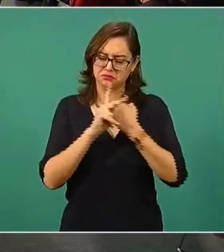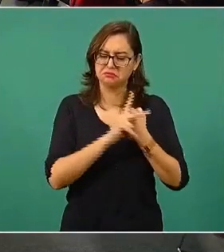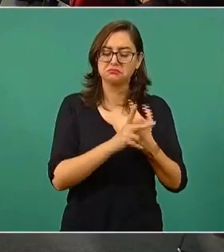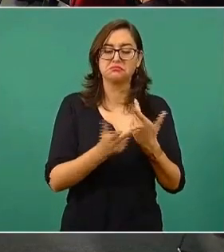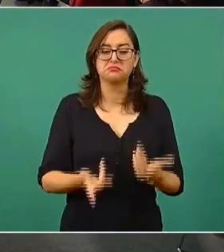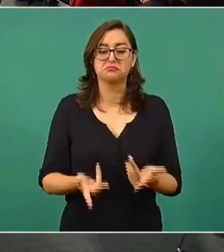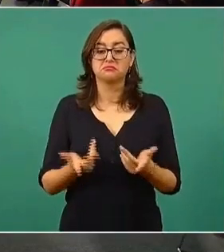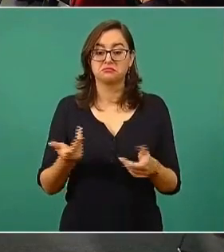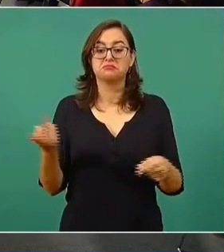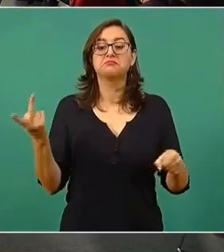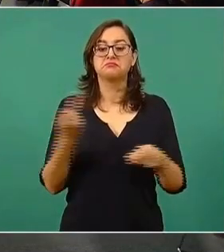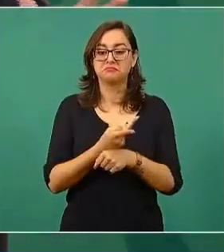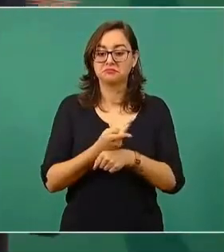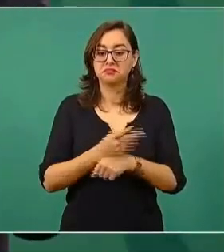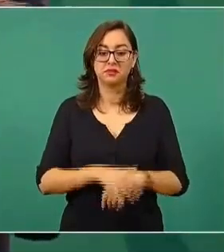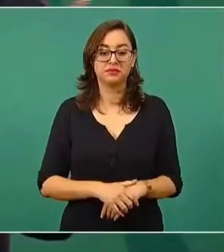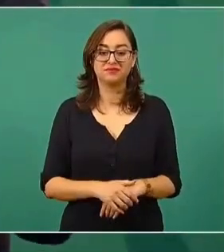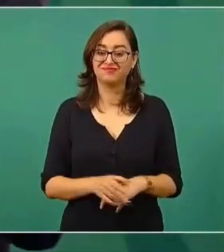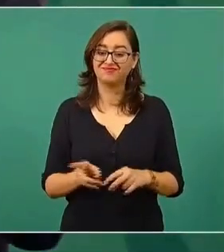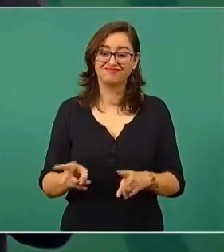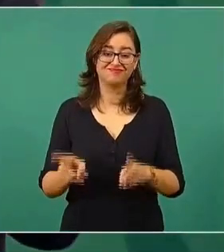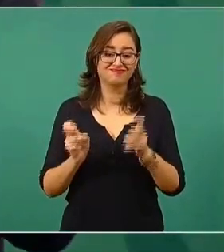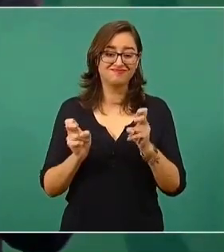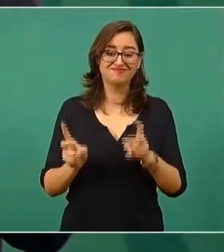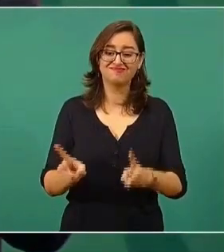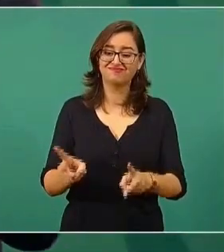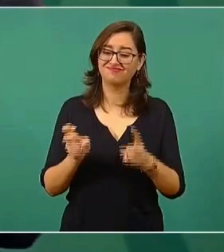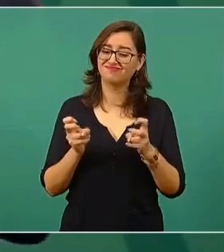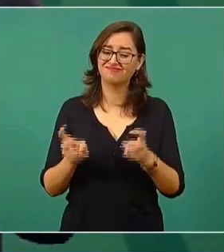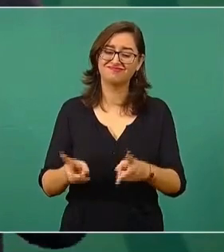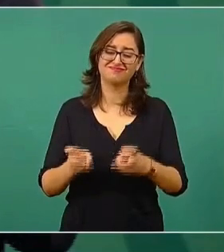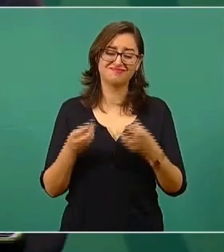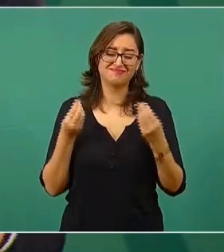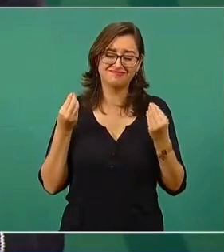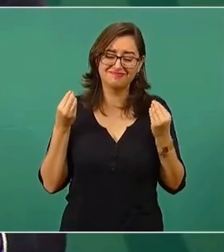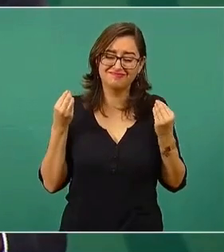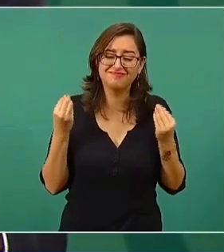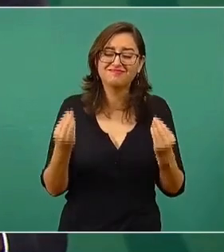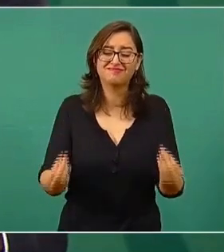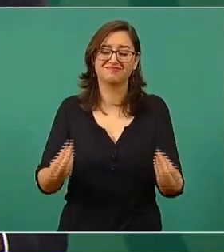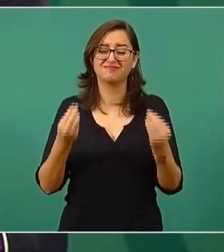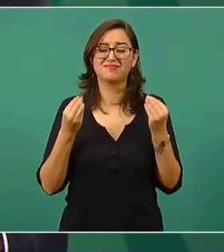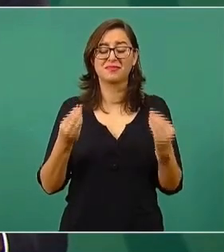implicó el saqueo más grande en la historia de nuestro país.